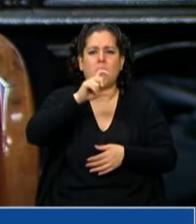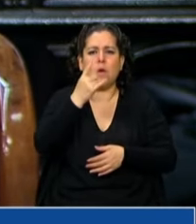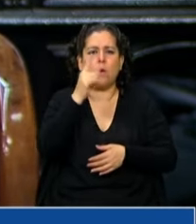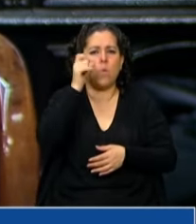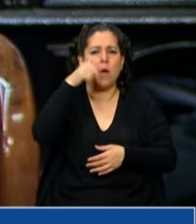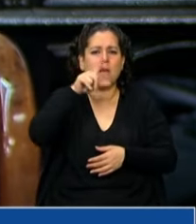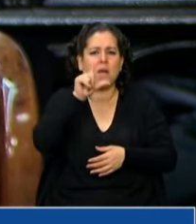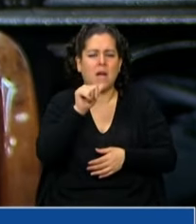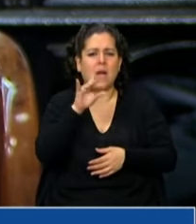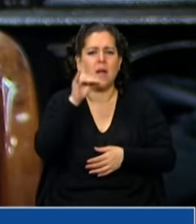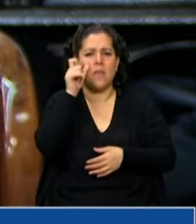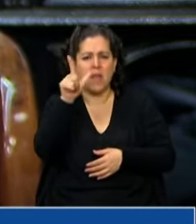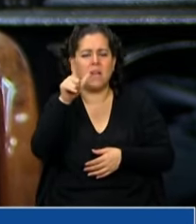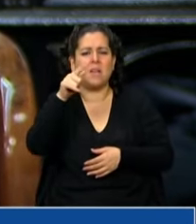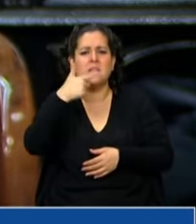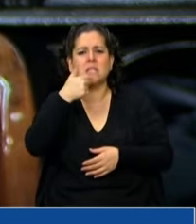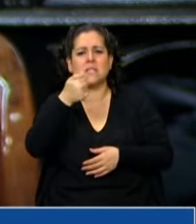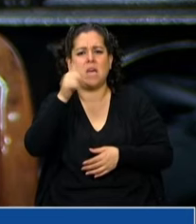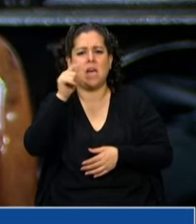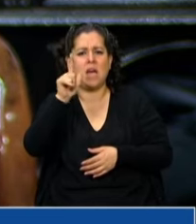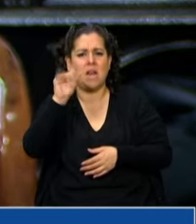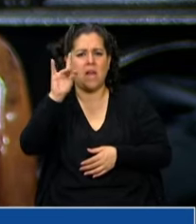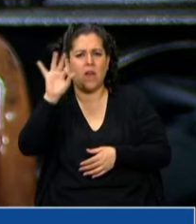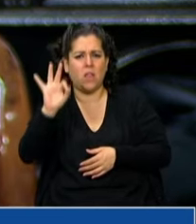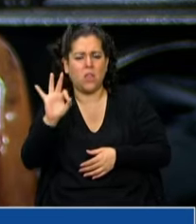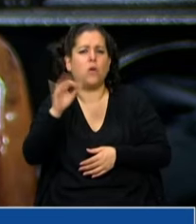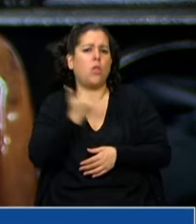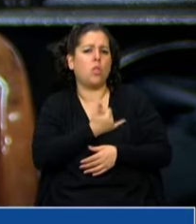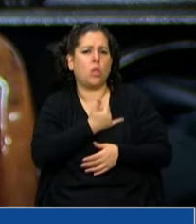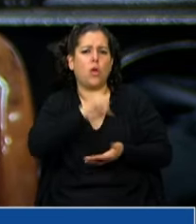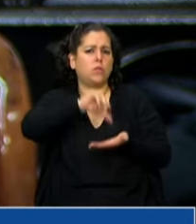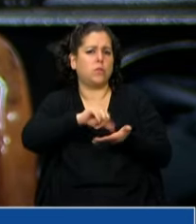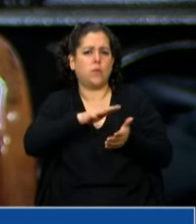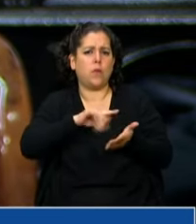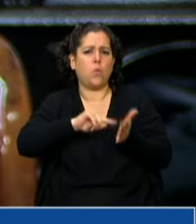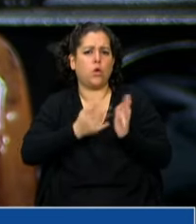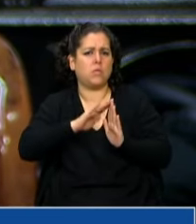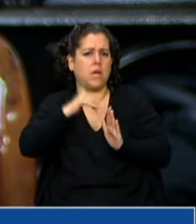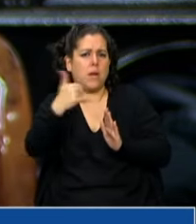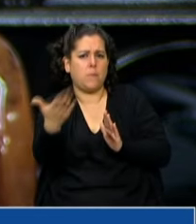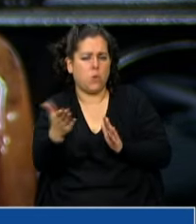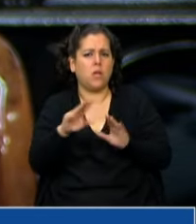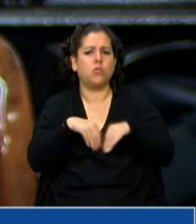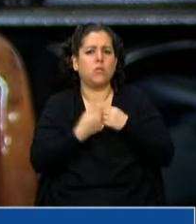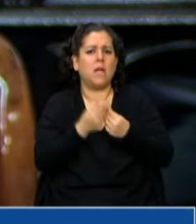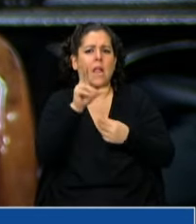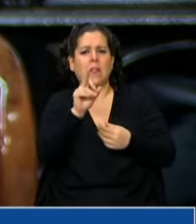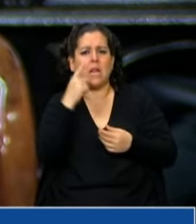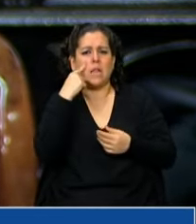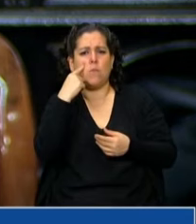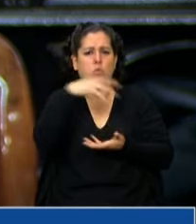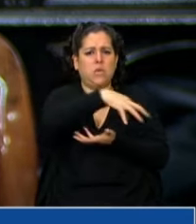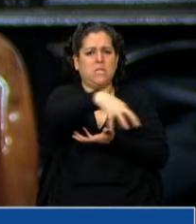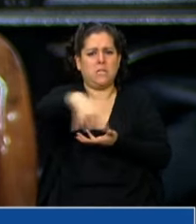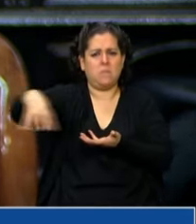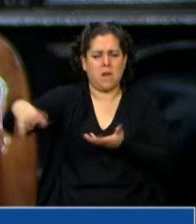cuenca que se encuentra en la provincia de Buenos Aires y abarca 30 municipios de la provincia,